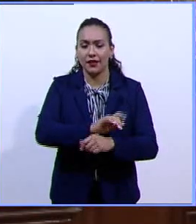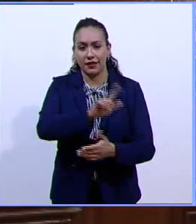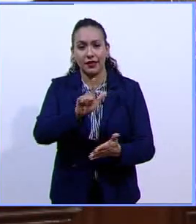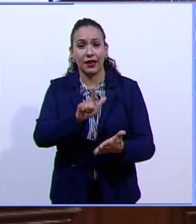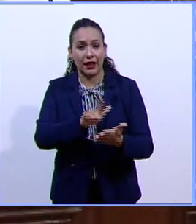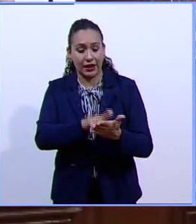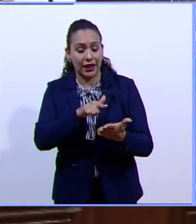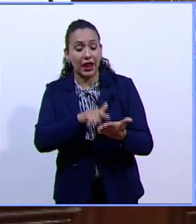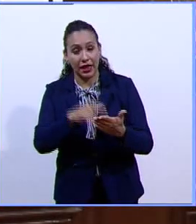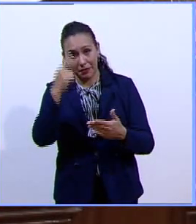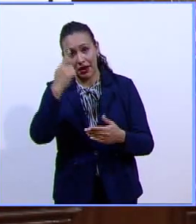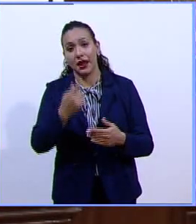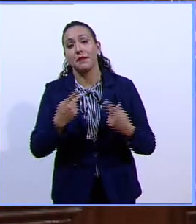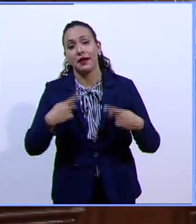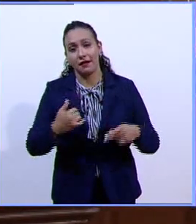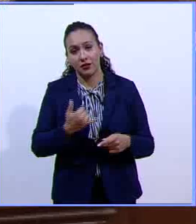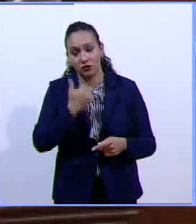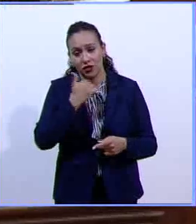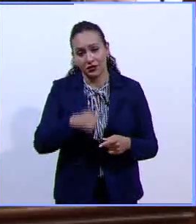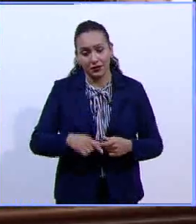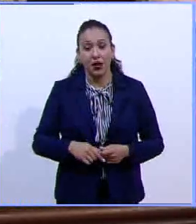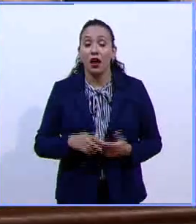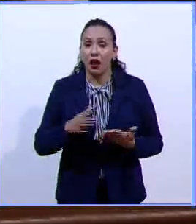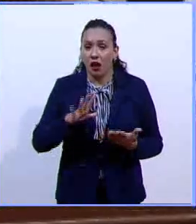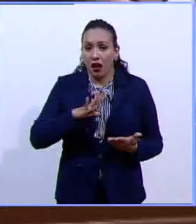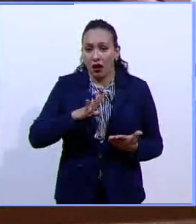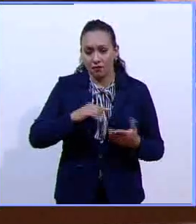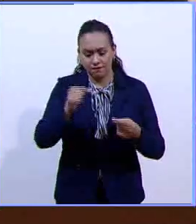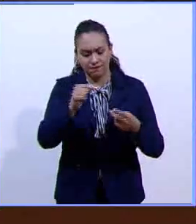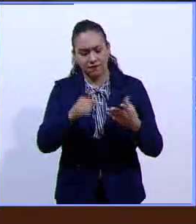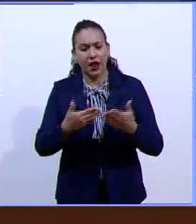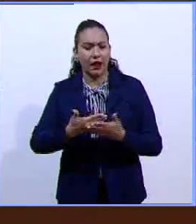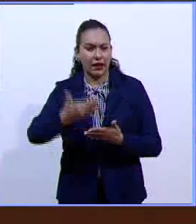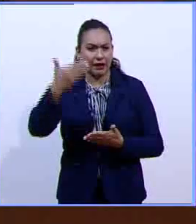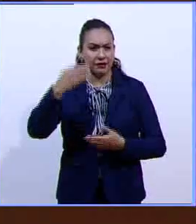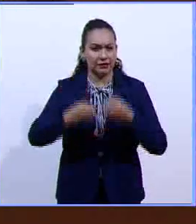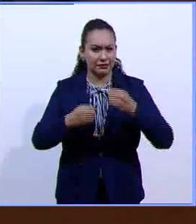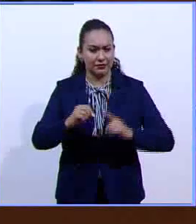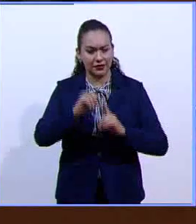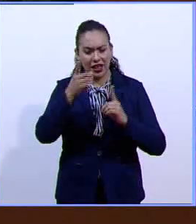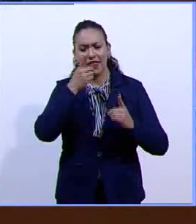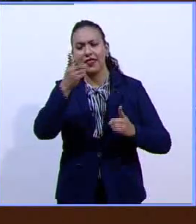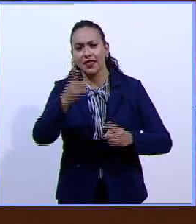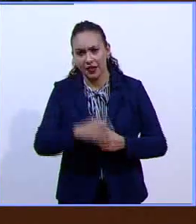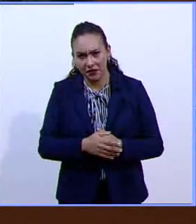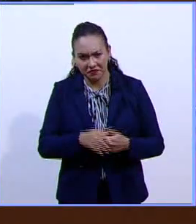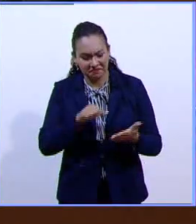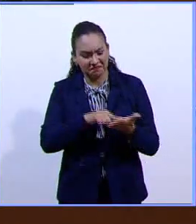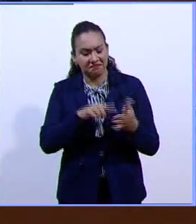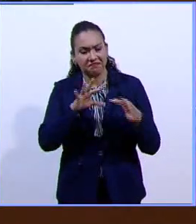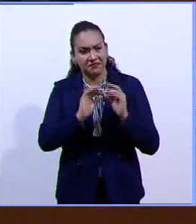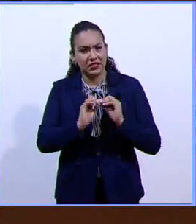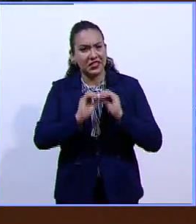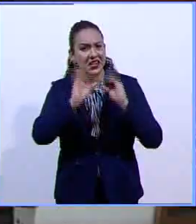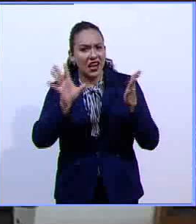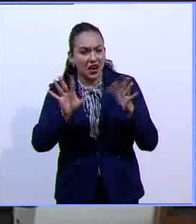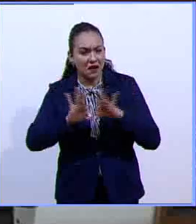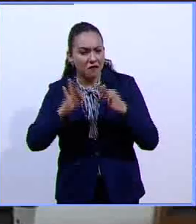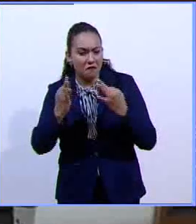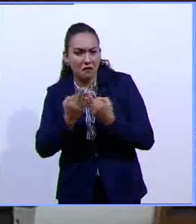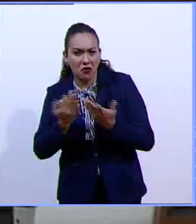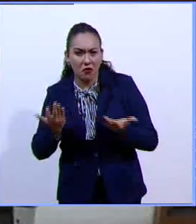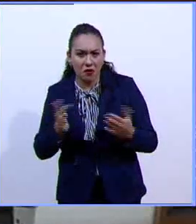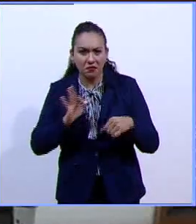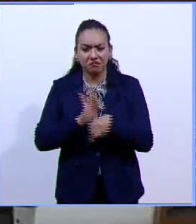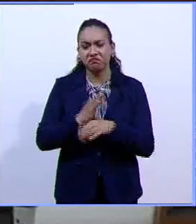Amnistía. Efectivamente, ya la primera sala de la Corte había determinado que no prevé de manera clara ni precisa los medios de defensa que